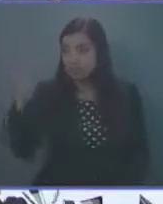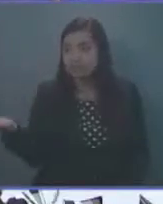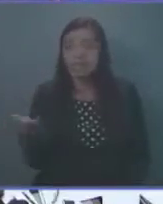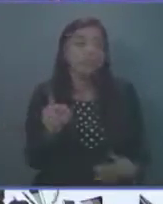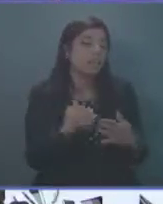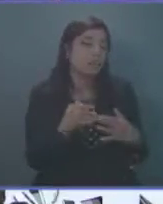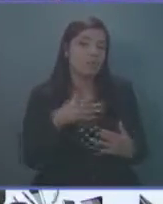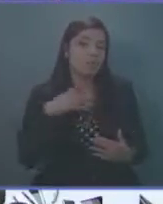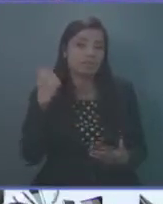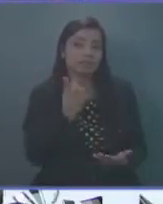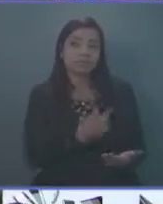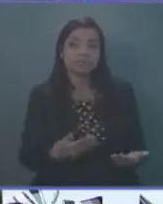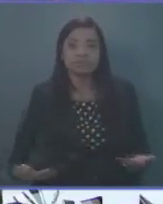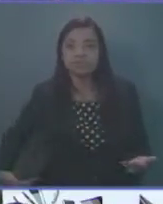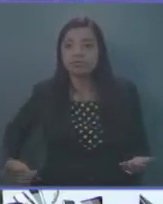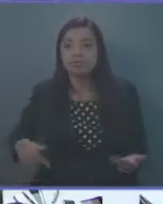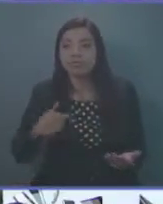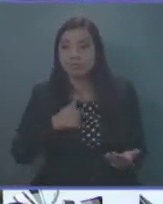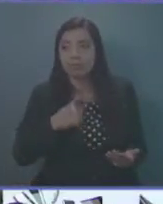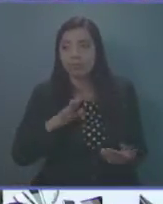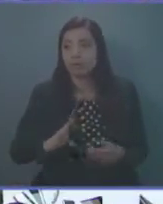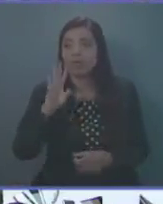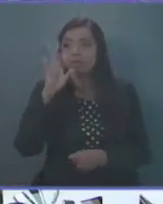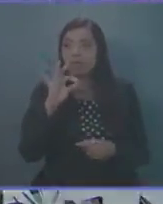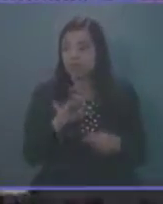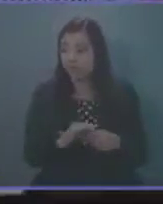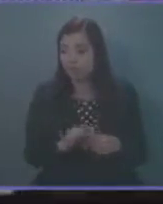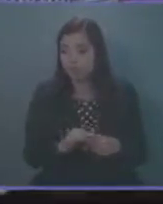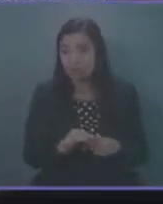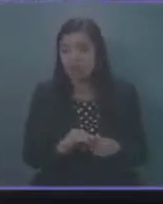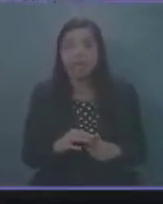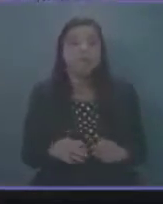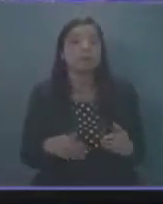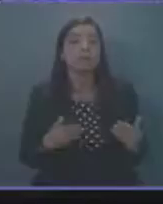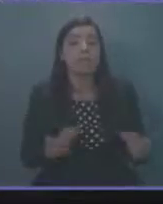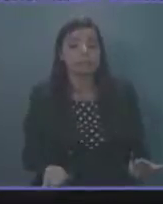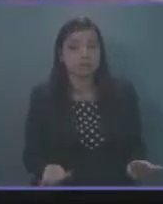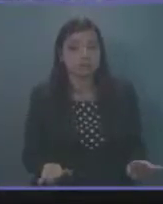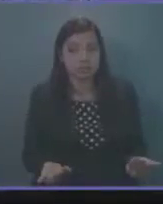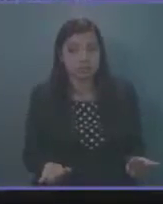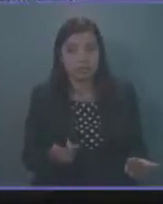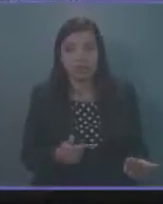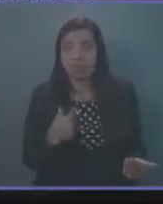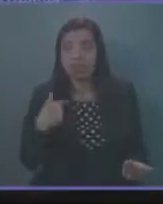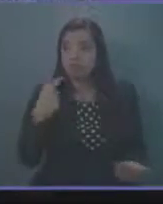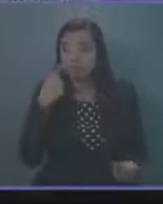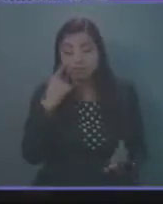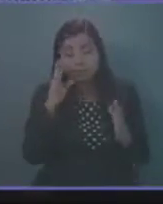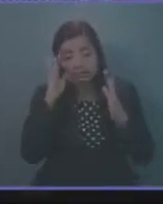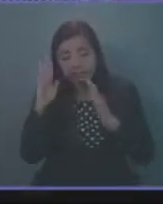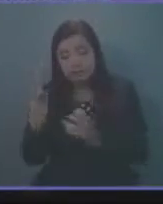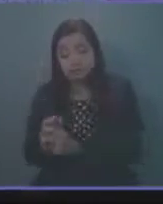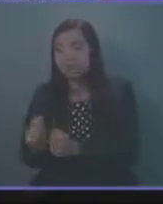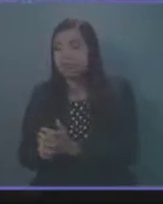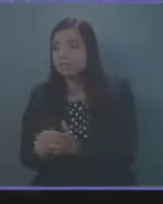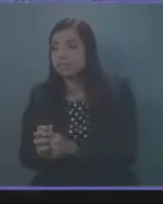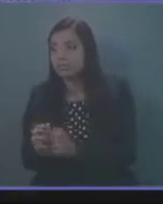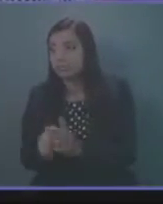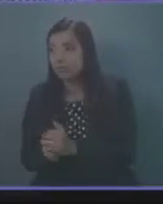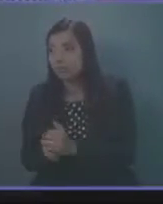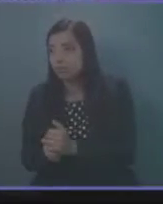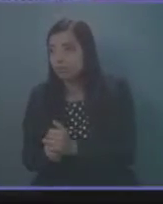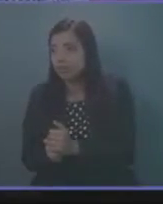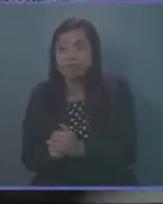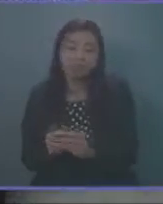De tal manera, presidente, que se me incorpore el voto porque estaba atendiendo un problema de uno. Y si